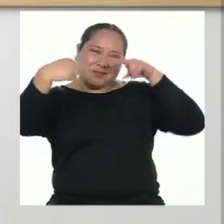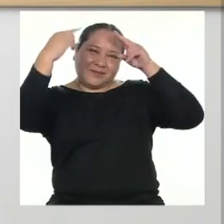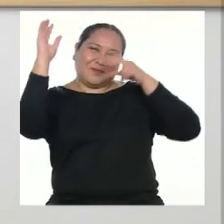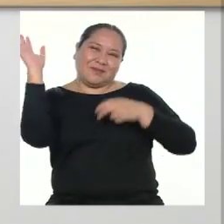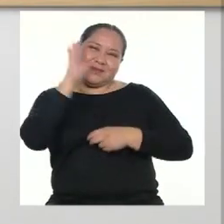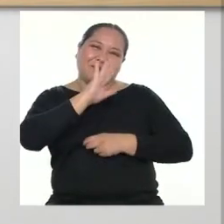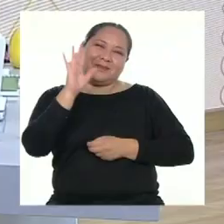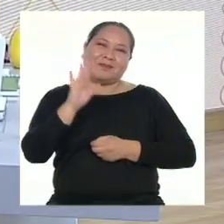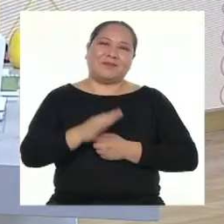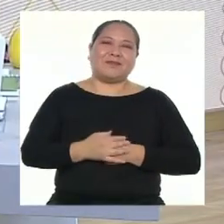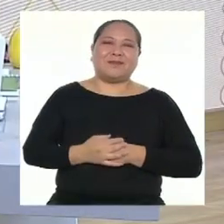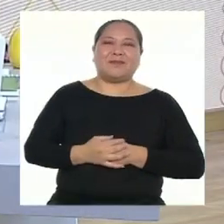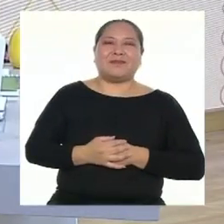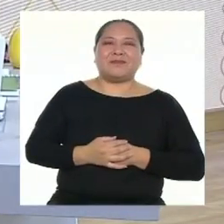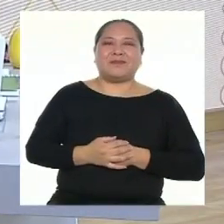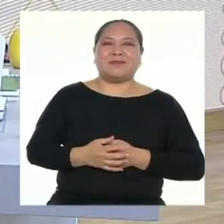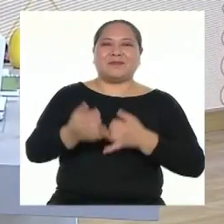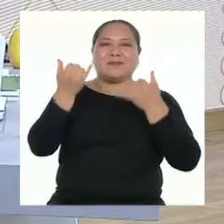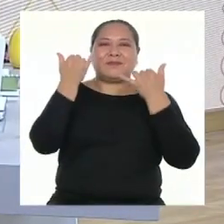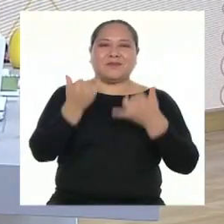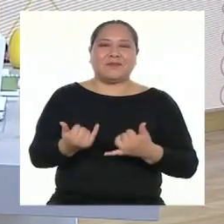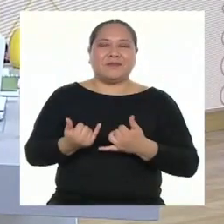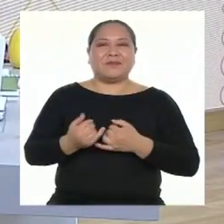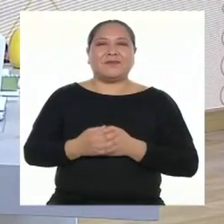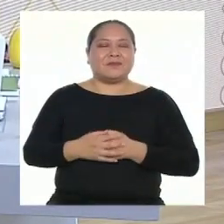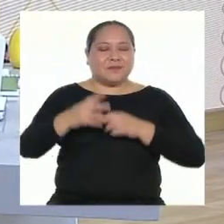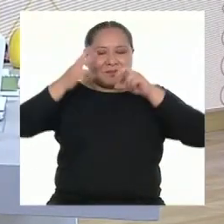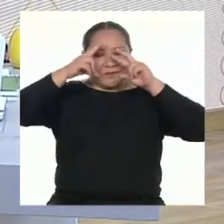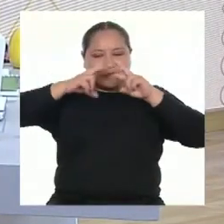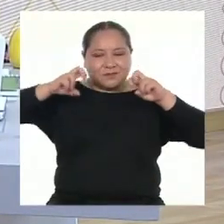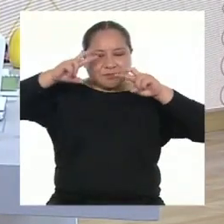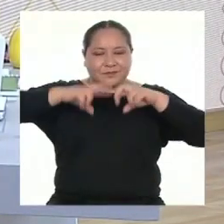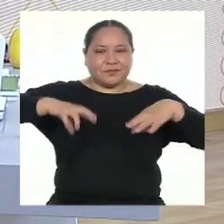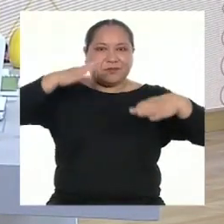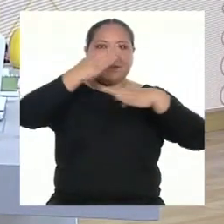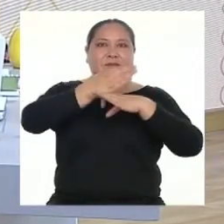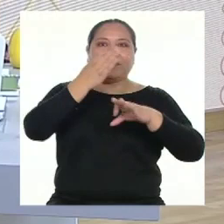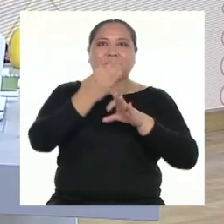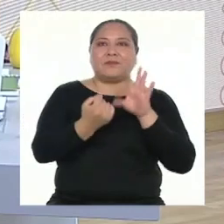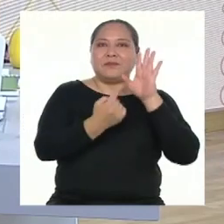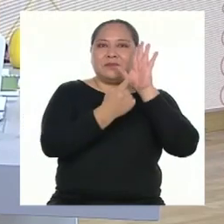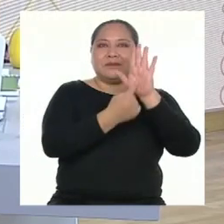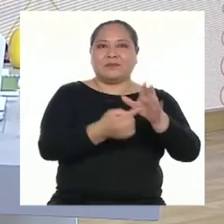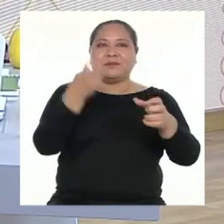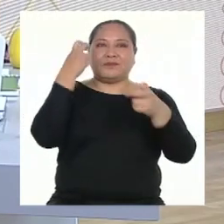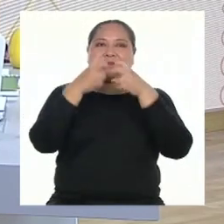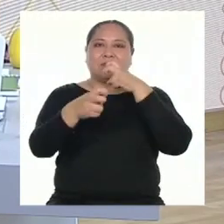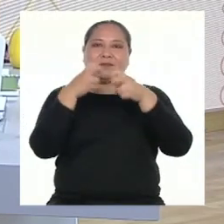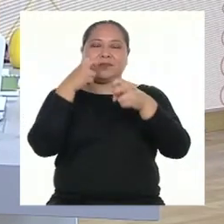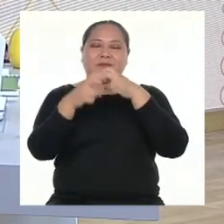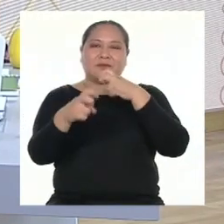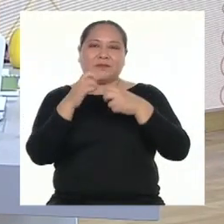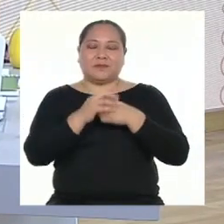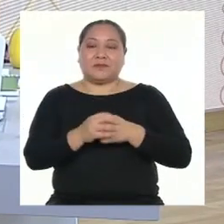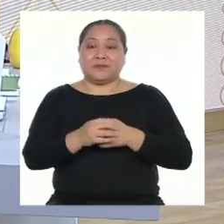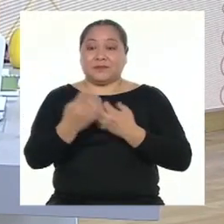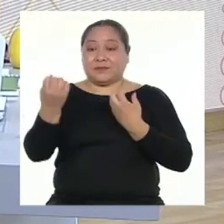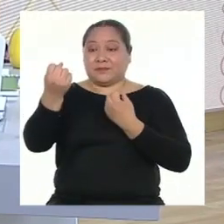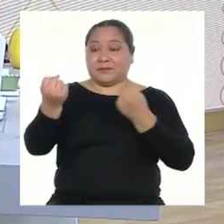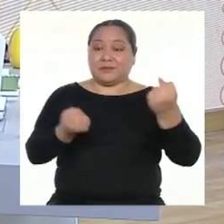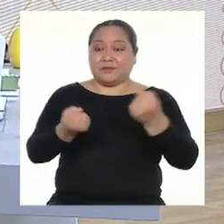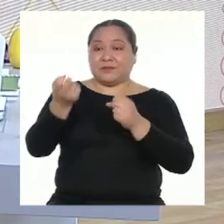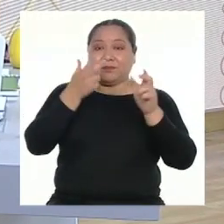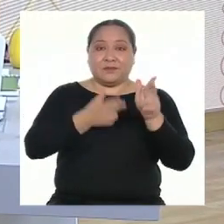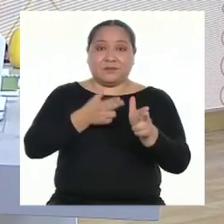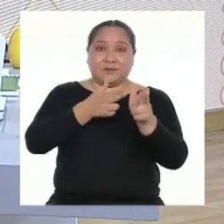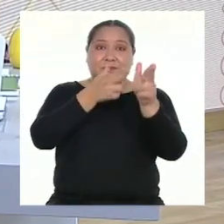próxima! El día de hoy hemos analizado la forma en que se presenta el problema del caos vehicular en otros países del